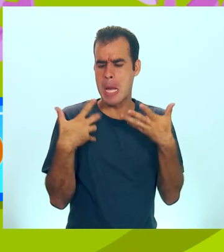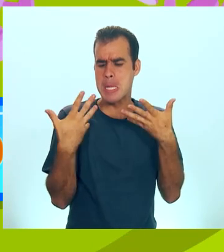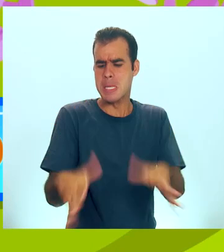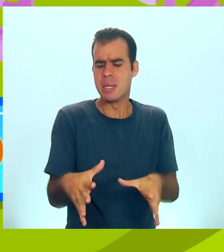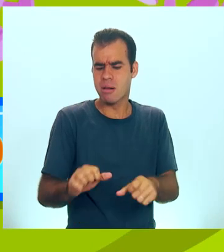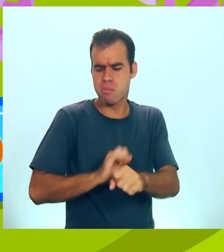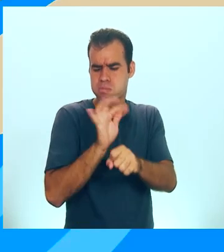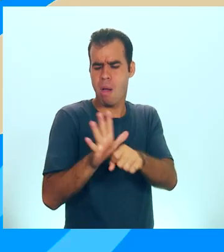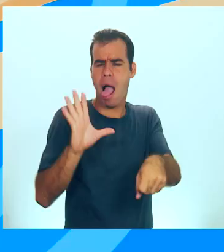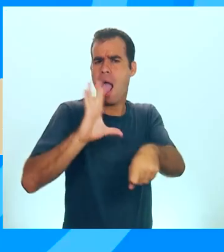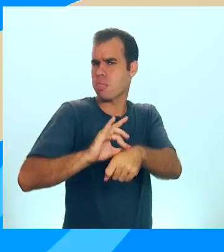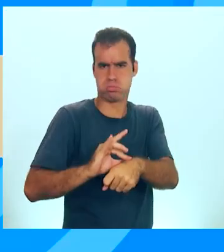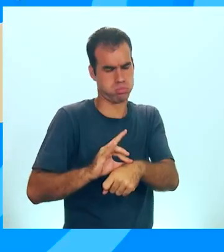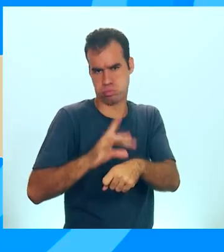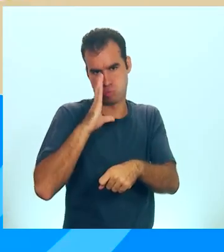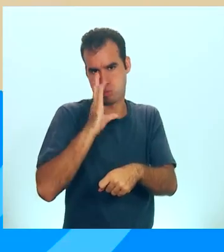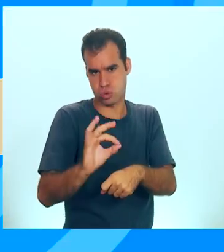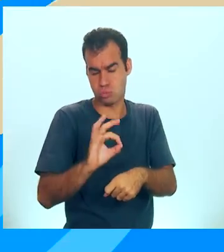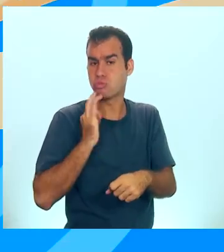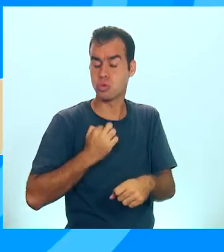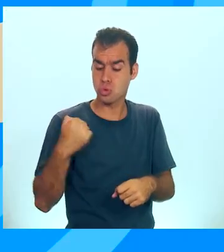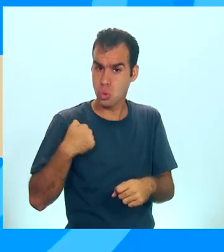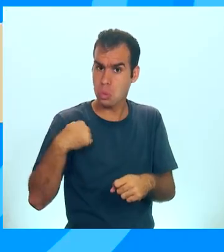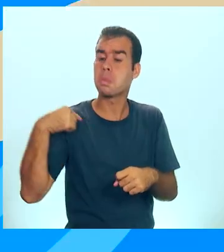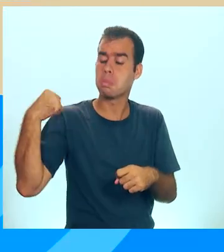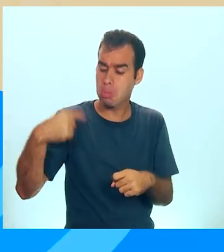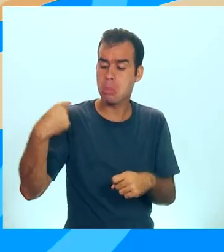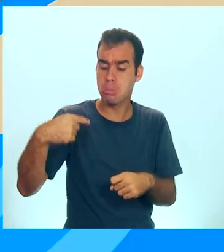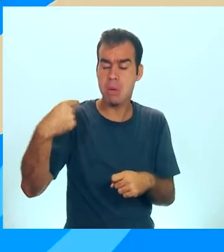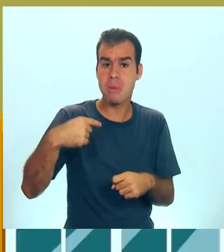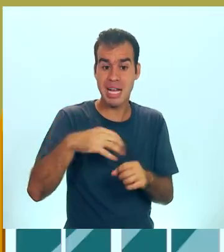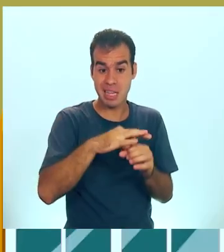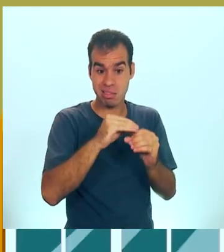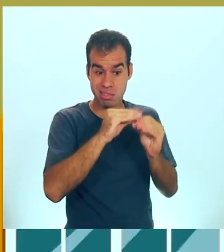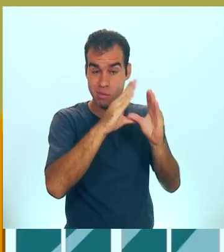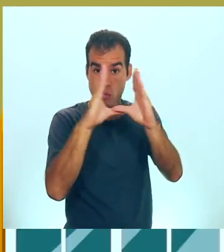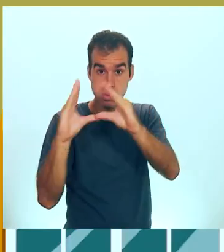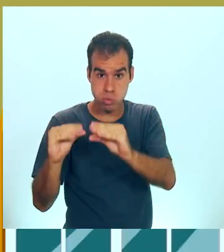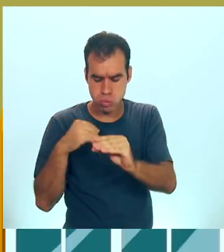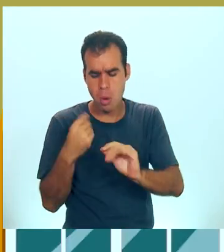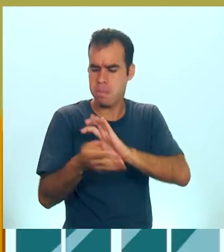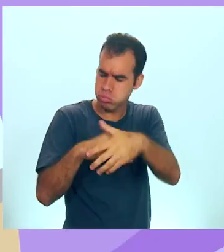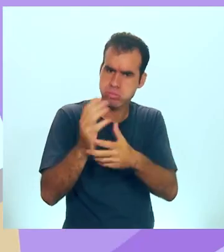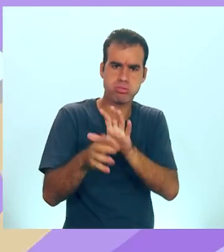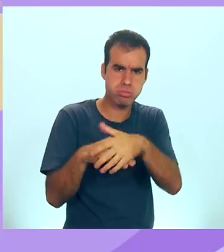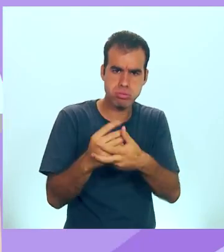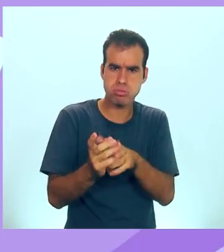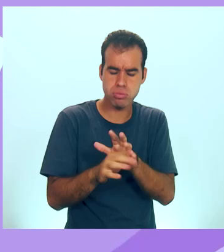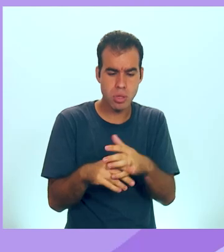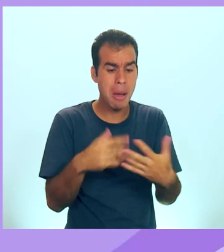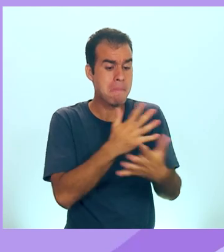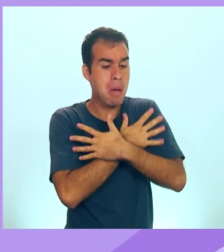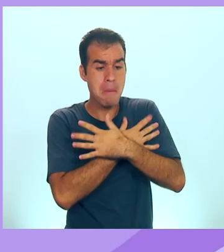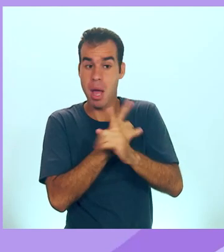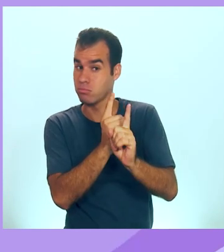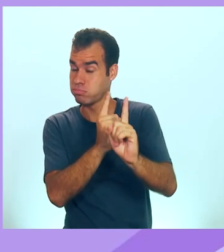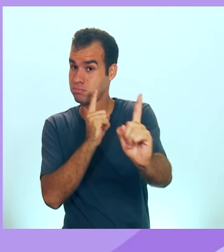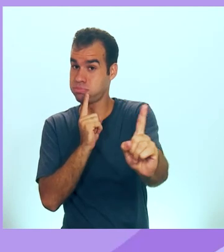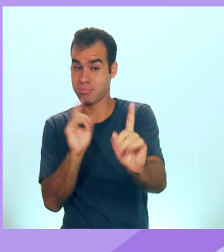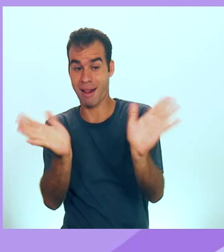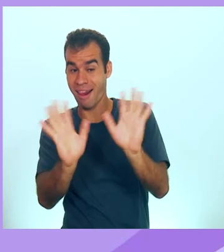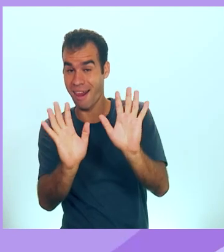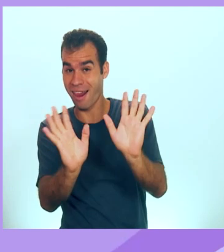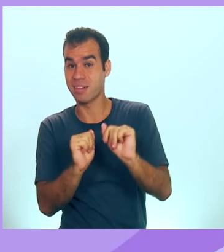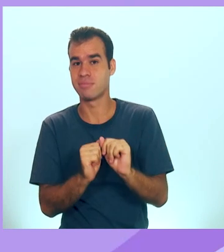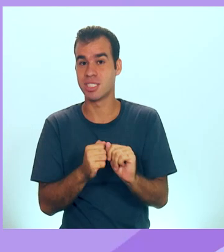el coronavirus. Yo me lavo las manos varias veces al día, saludo de lejos y al toser me tapo la